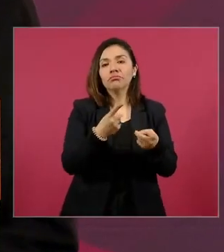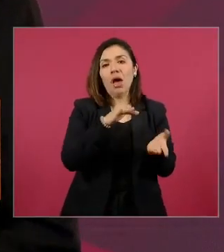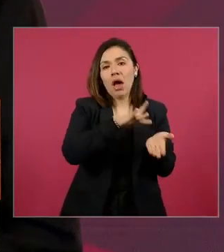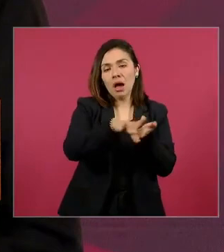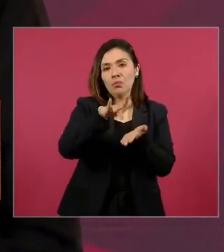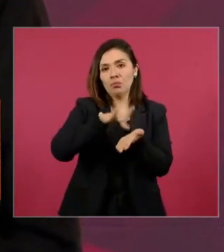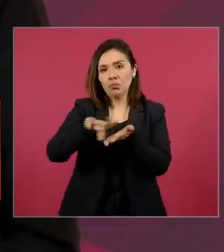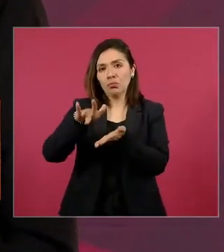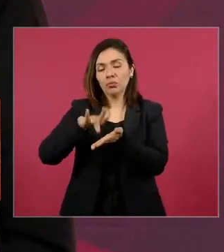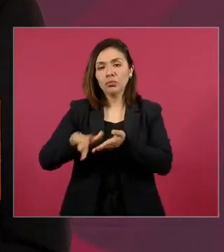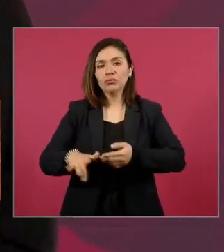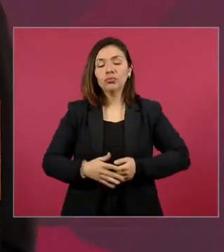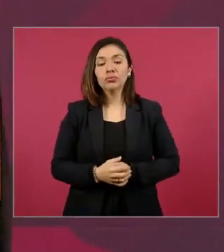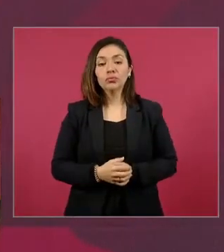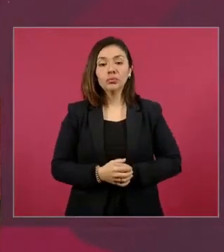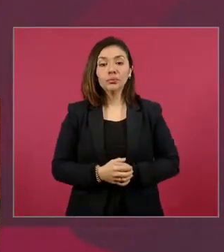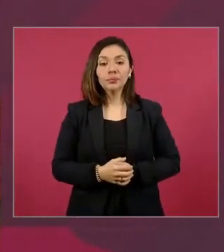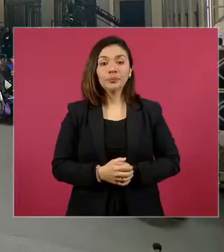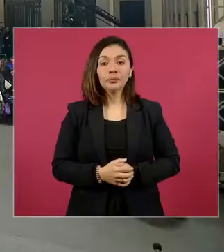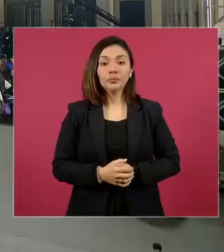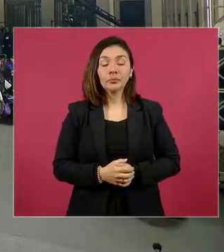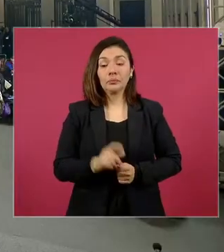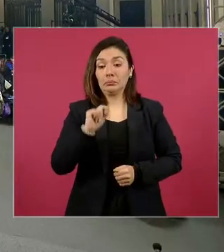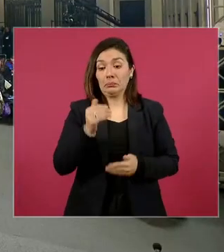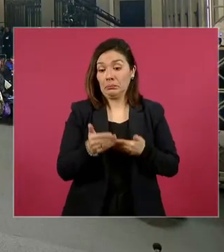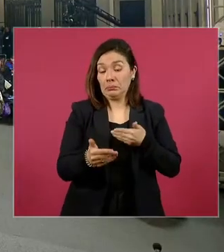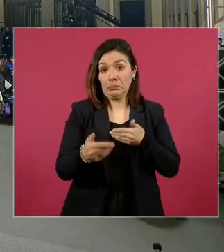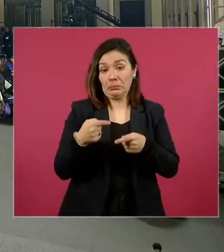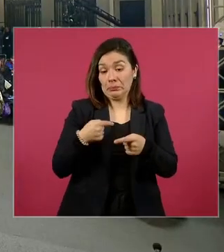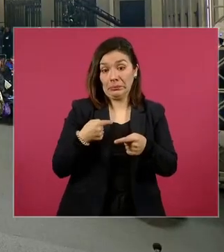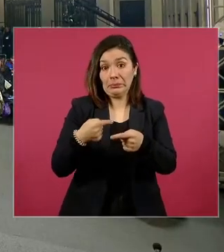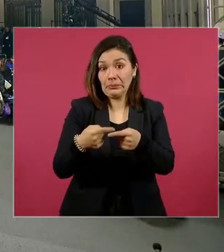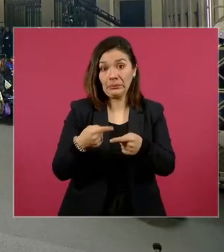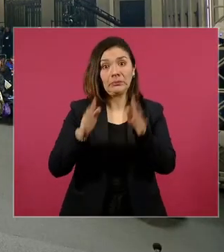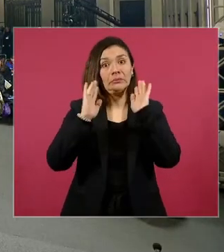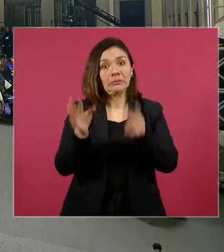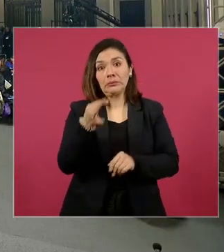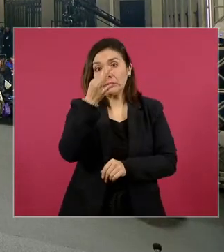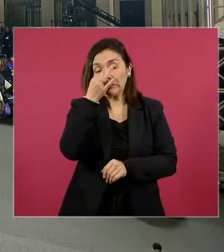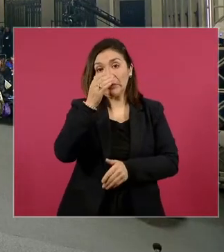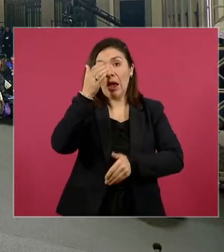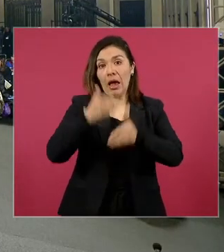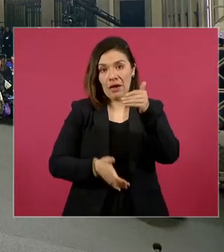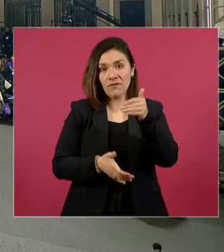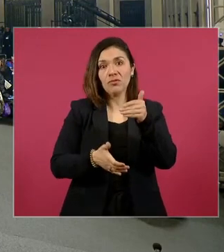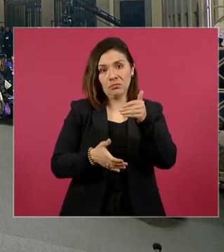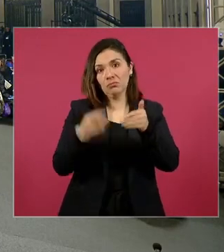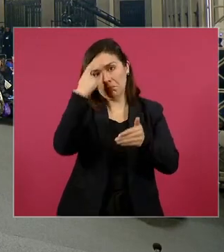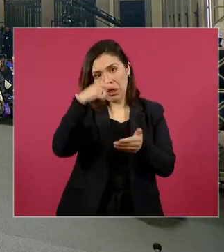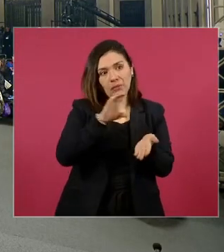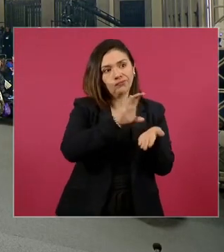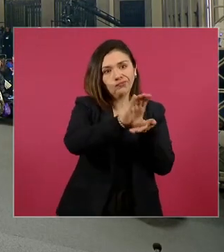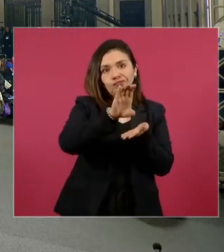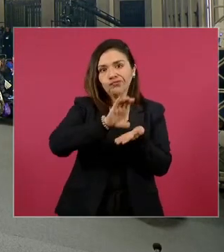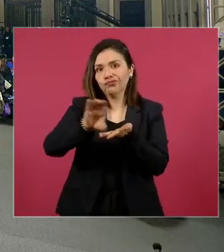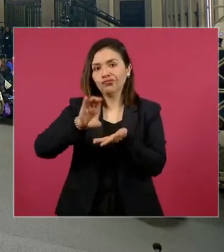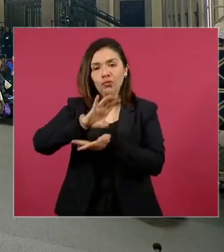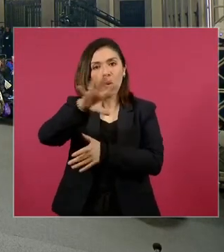sus apoyos. Ya estamos por terminar de entregar todos los